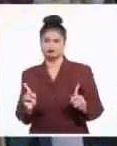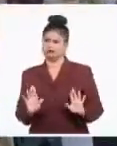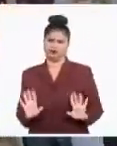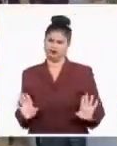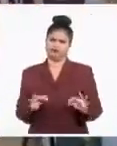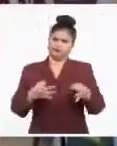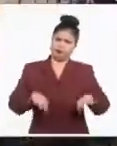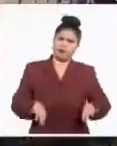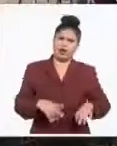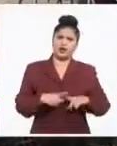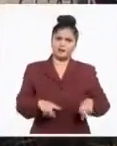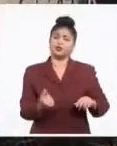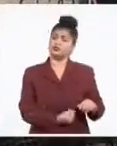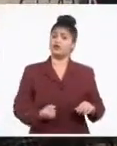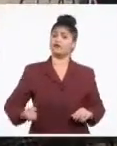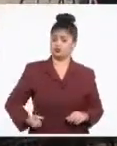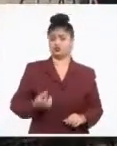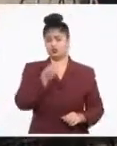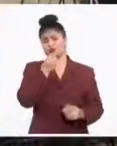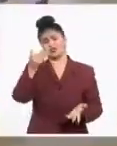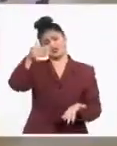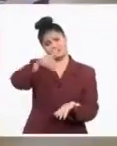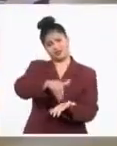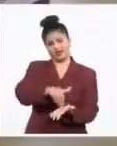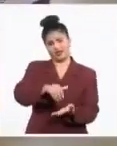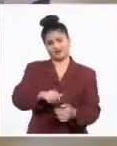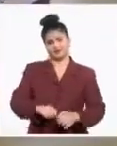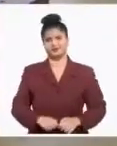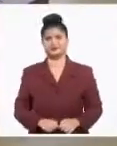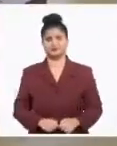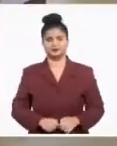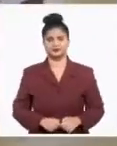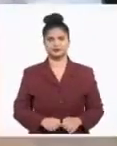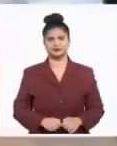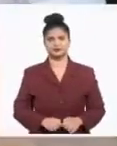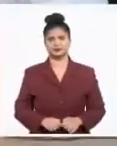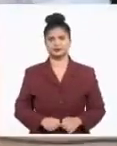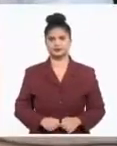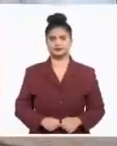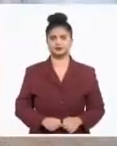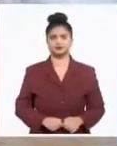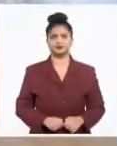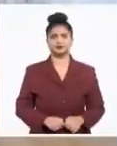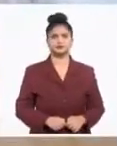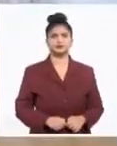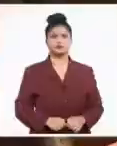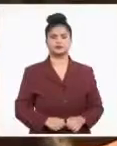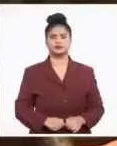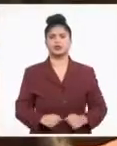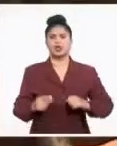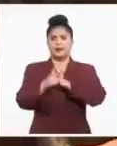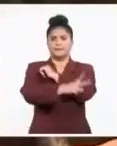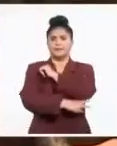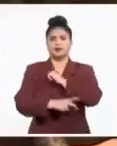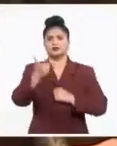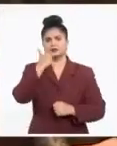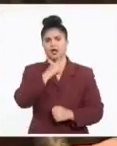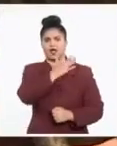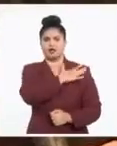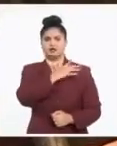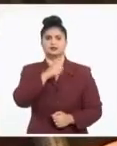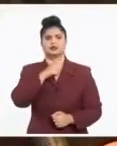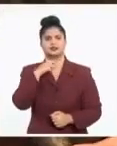de cómo se llegó a Nakhchivan, en Azerbaiyán, cambiarán de parecer. Bueno, realmente fue una odisea, ¿no? Todo inició con